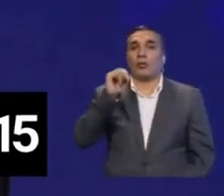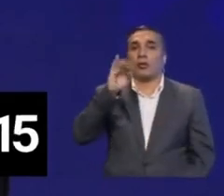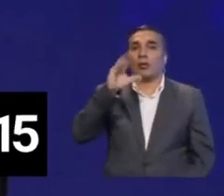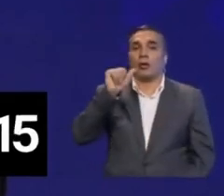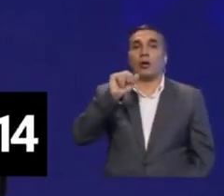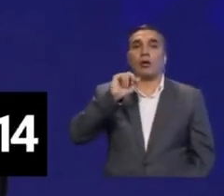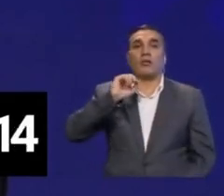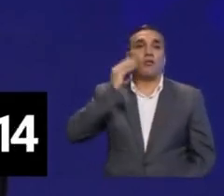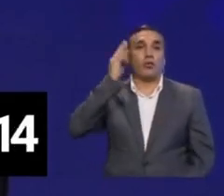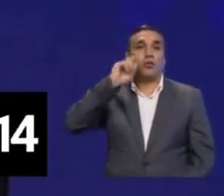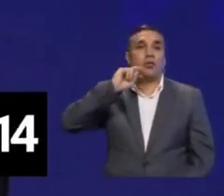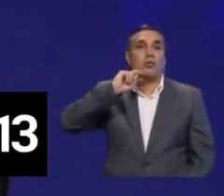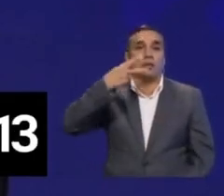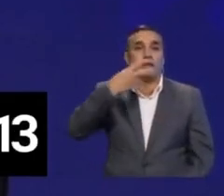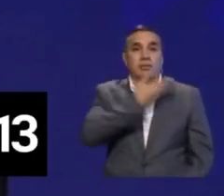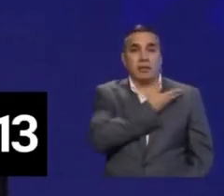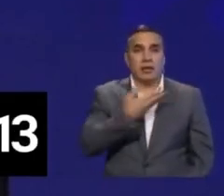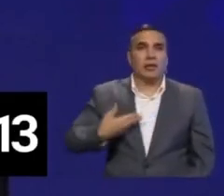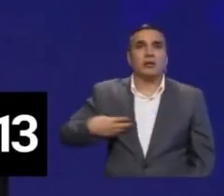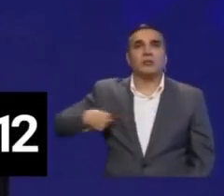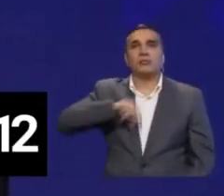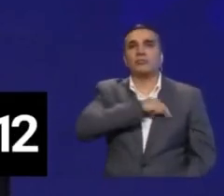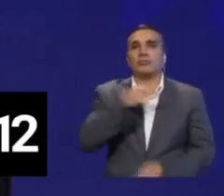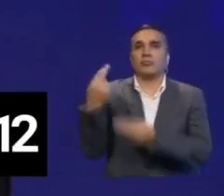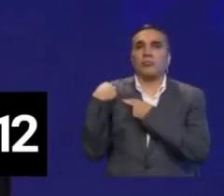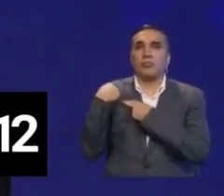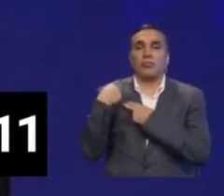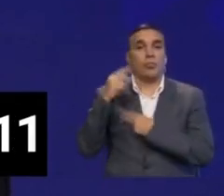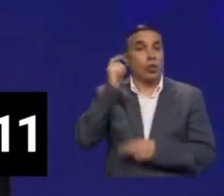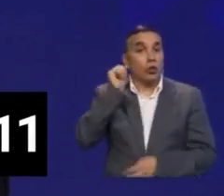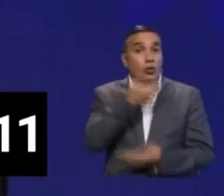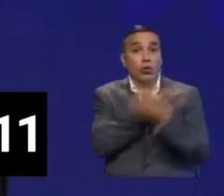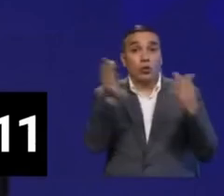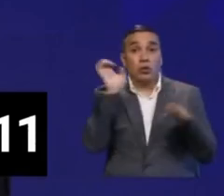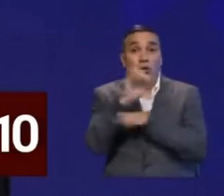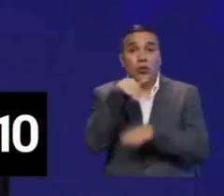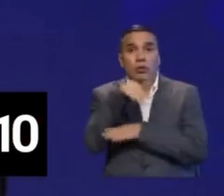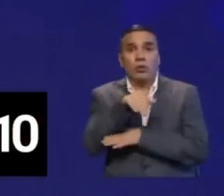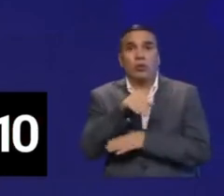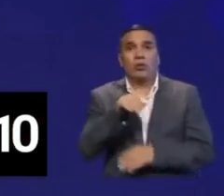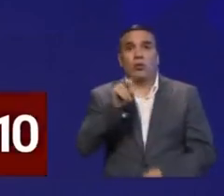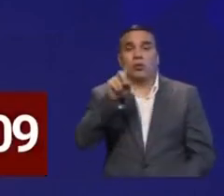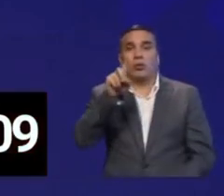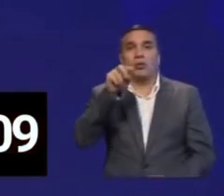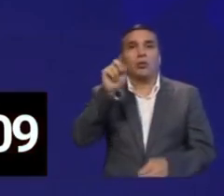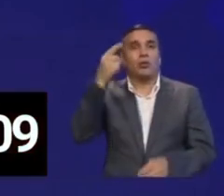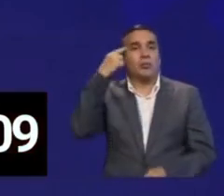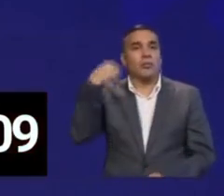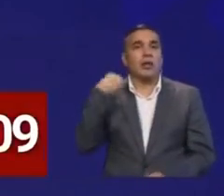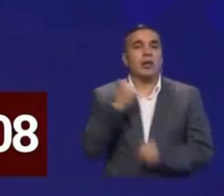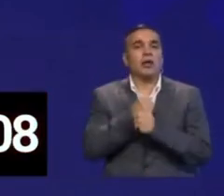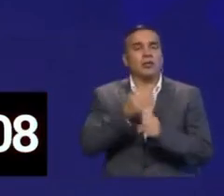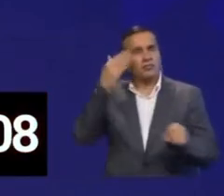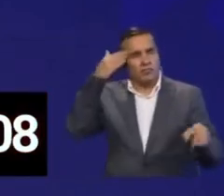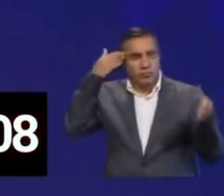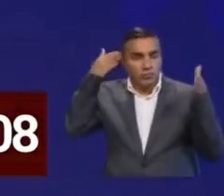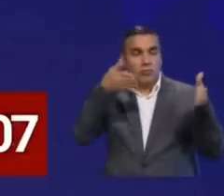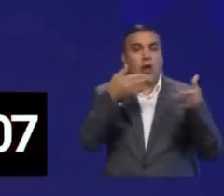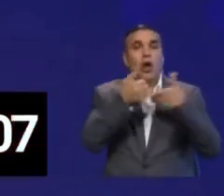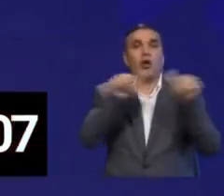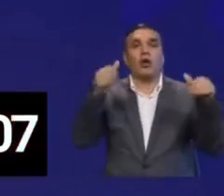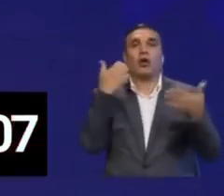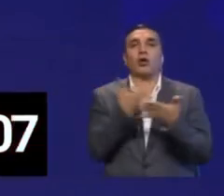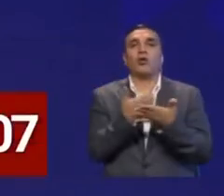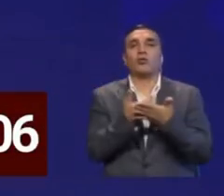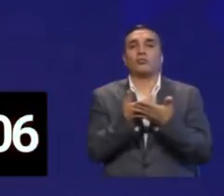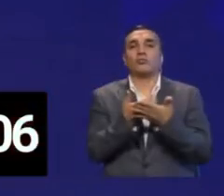futura vicepresidenta, nos encargaremos de aquello. Y la mujer ecuatoriana será el centro de mi gobierno. Hay que darles autonomía